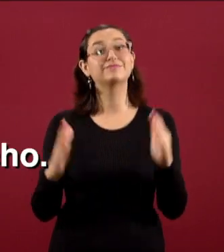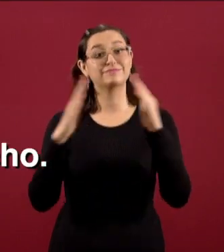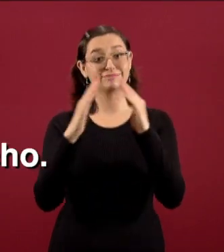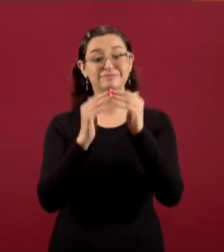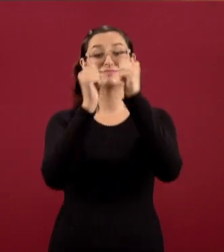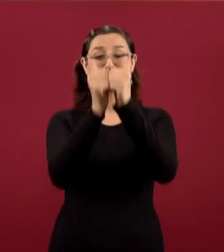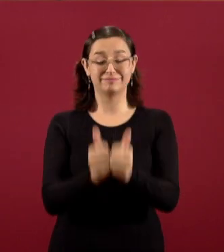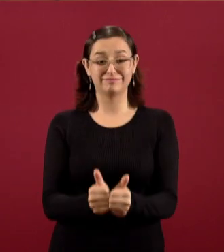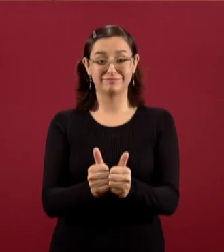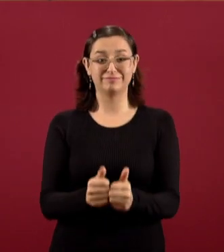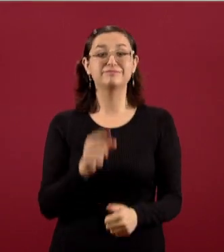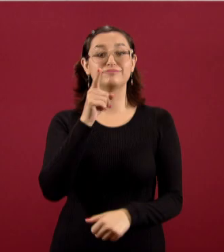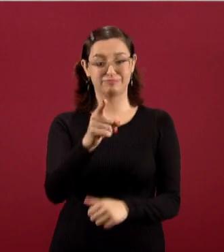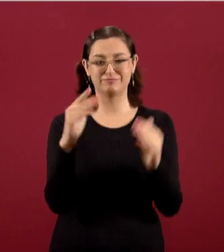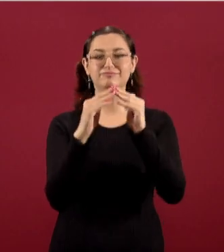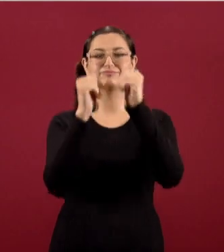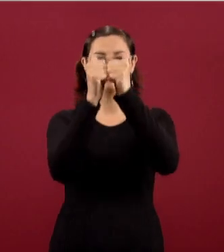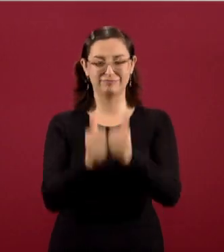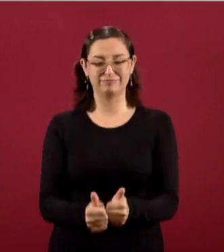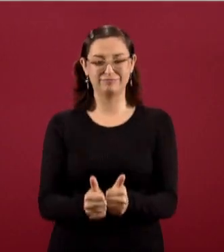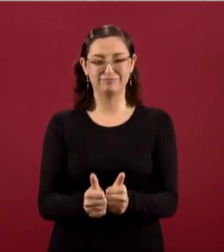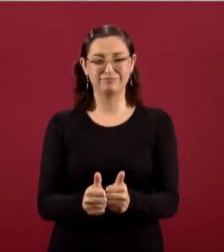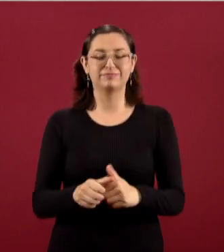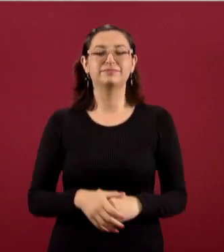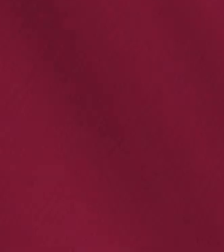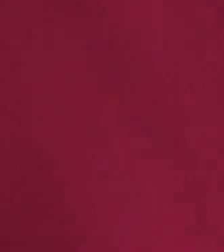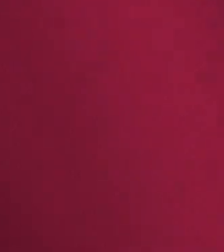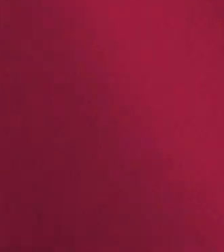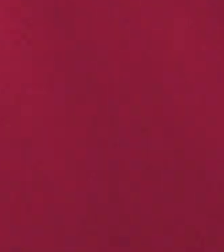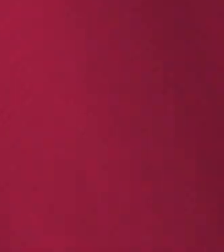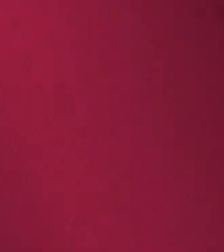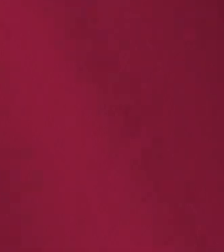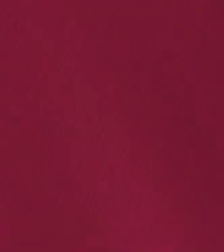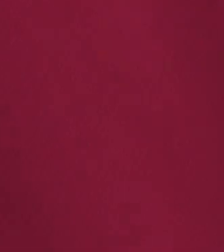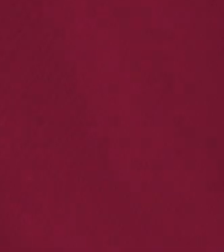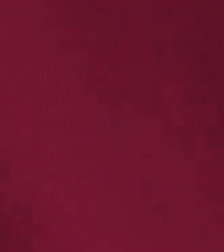Cuídense mucho. Quédate en casa. Quédate en casa. Gobierno de México.